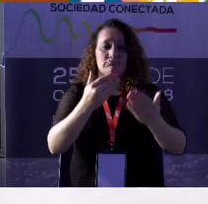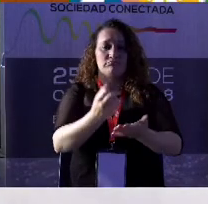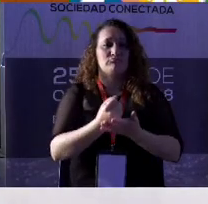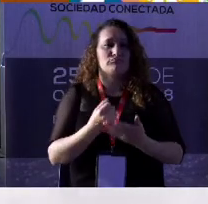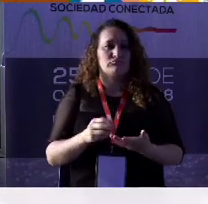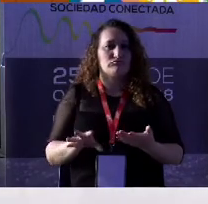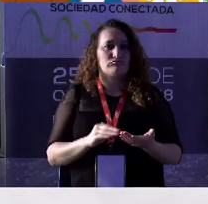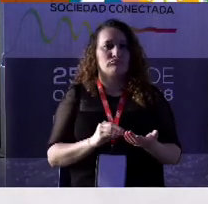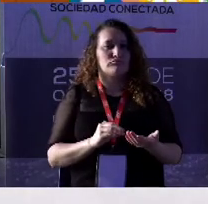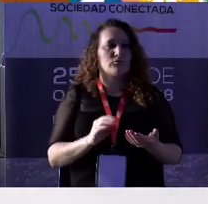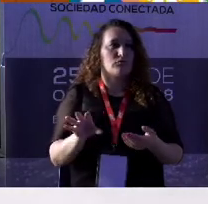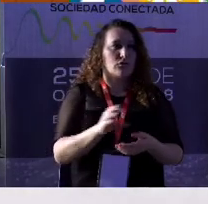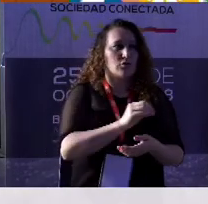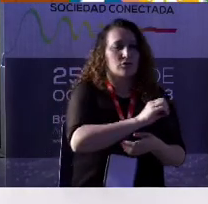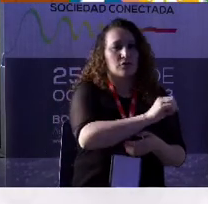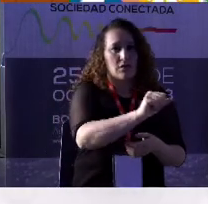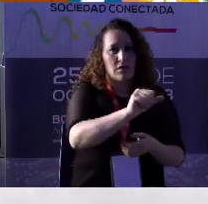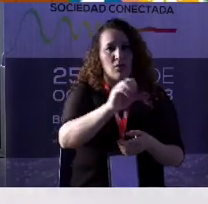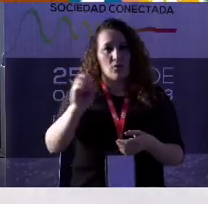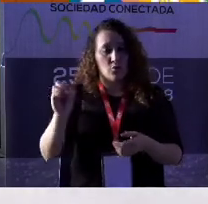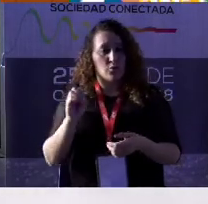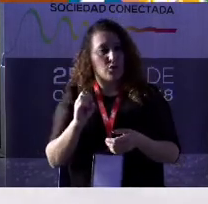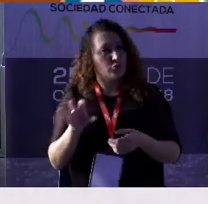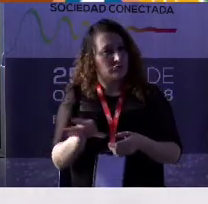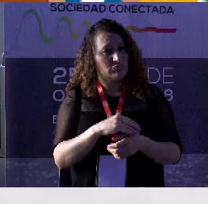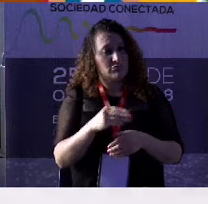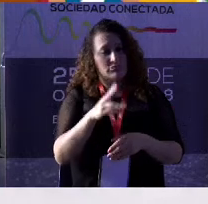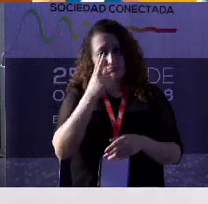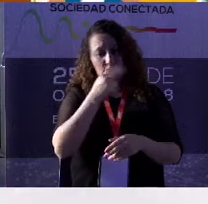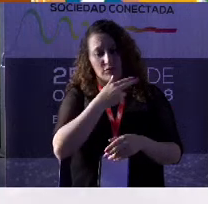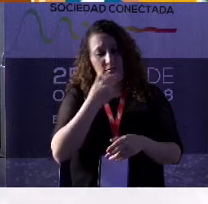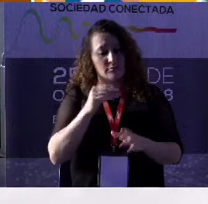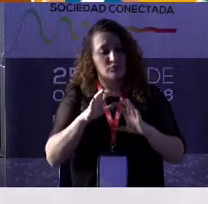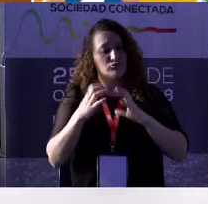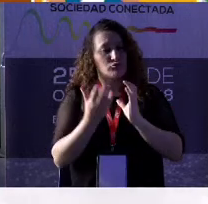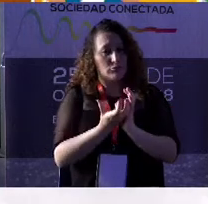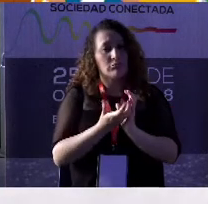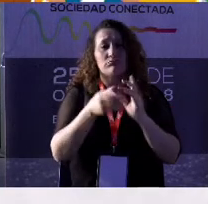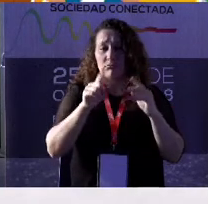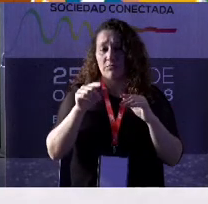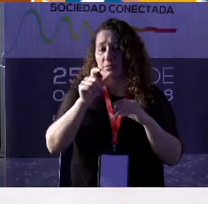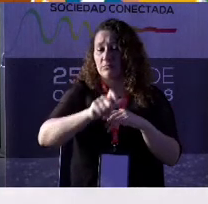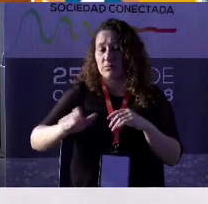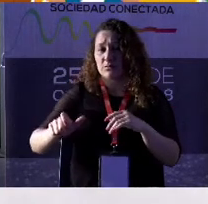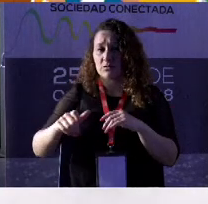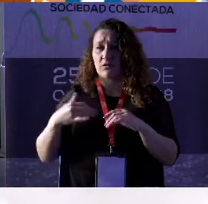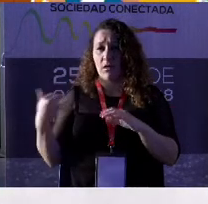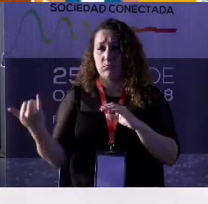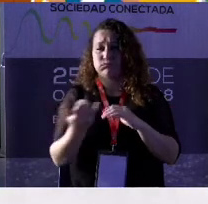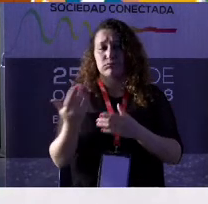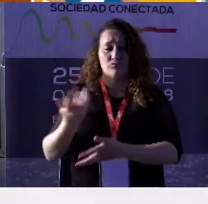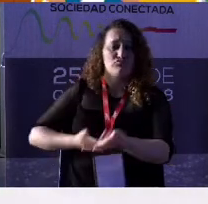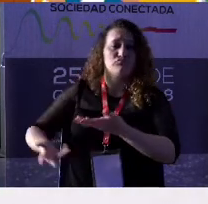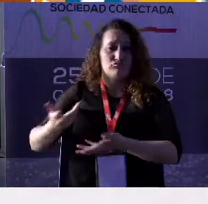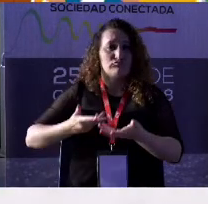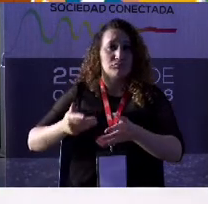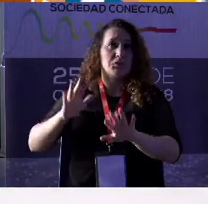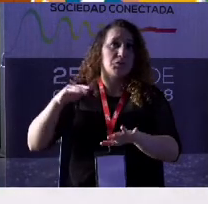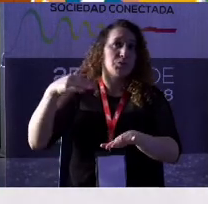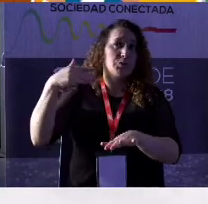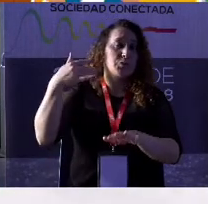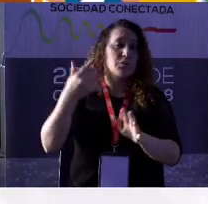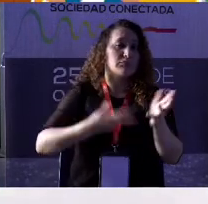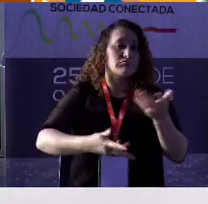todas tenemos un compromiso con el planeta en el que vivimos y con las personas con las que lo compartimos y lo compartiremos